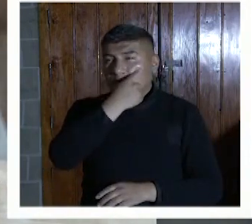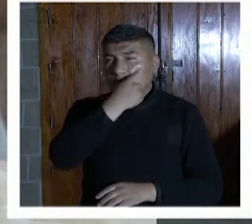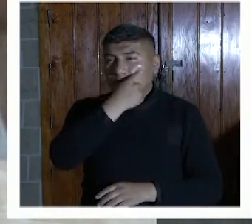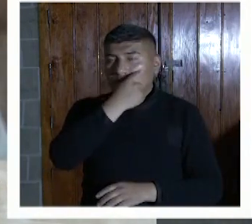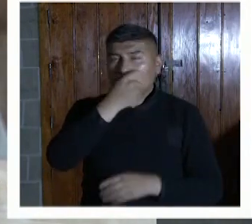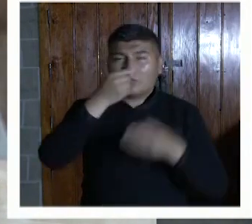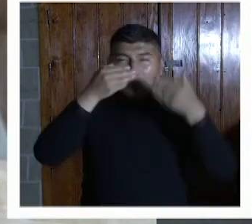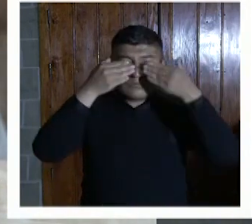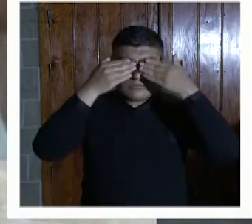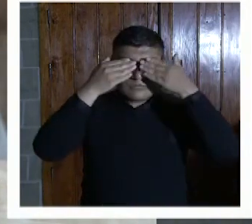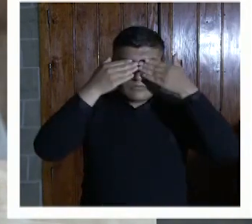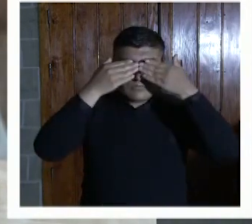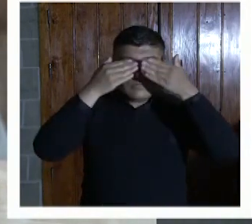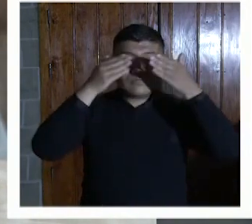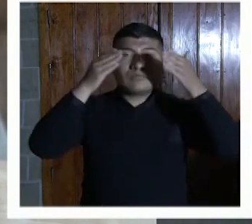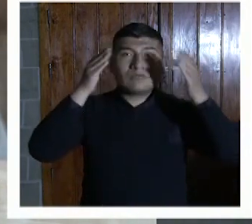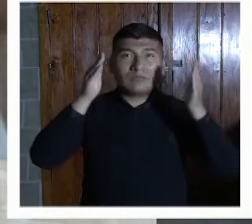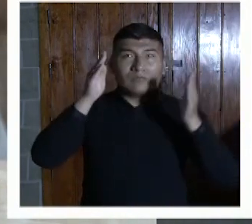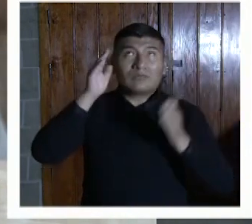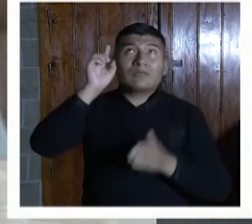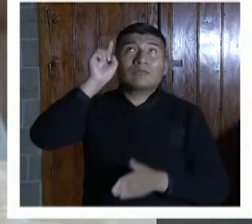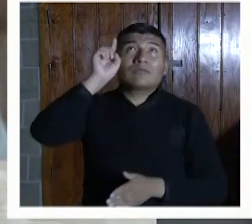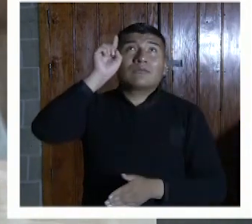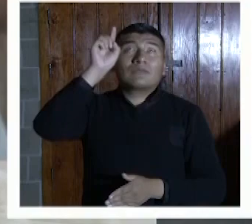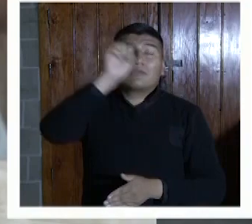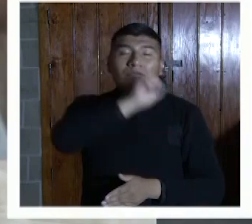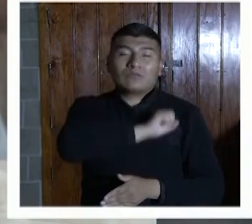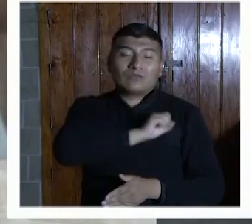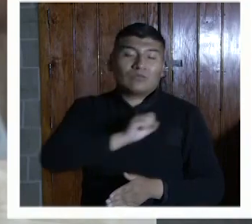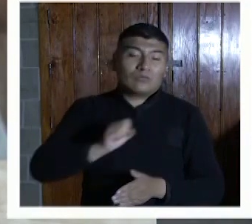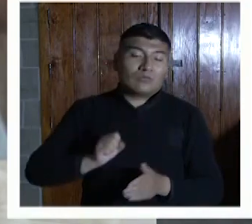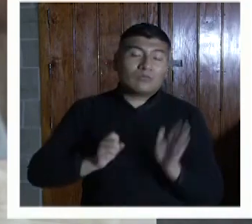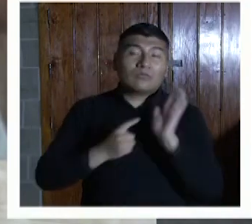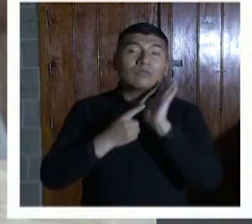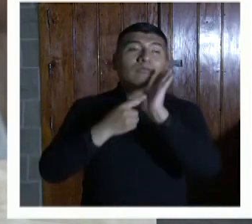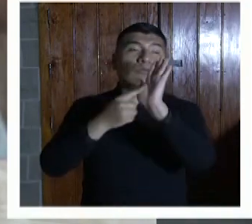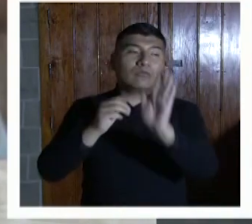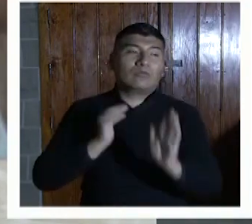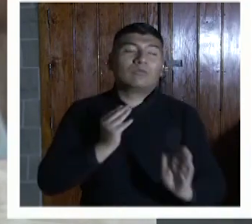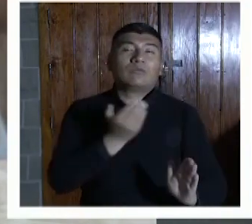habrá que pedirle al Señor, no deseos,